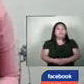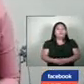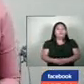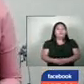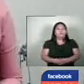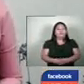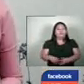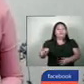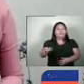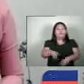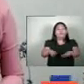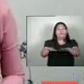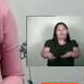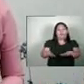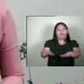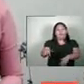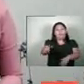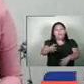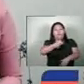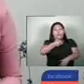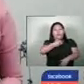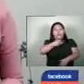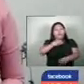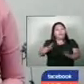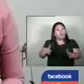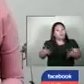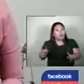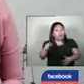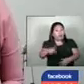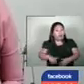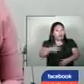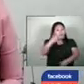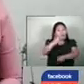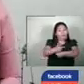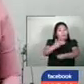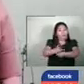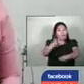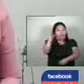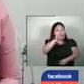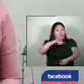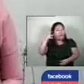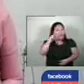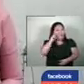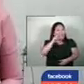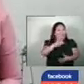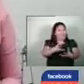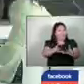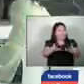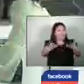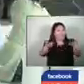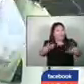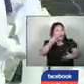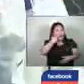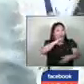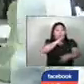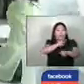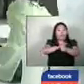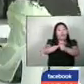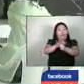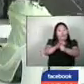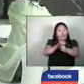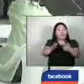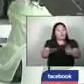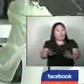Gracias, amigos de la red de noticias Salva Visión. Y efectivamente, en el territorio guatemalteco se han incrementado los casos de COVID-19.